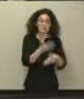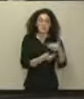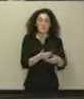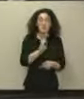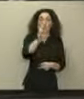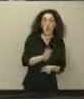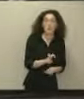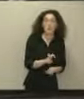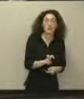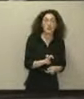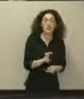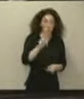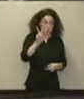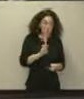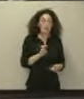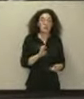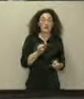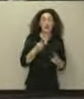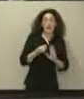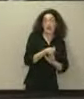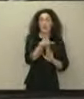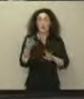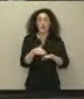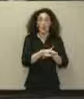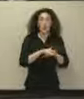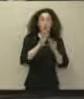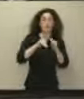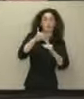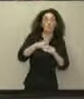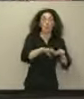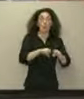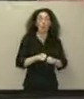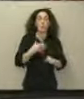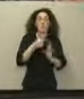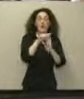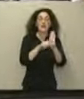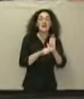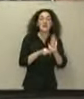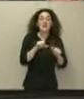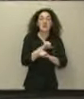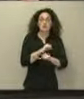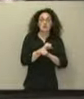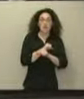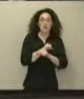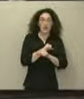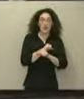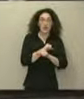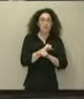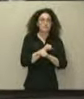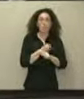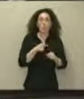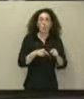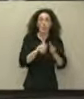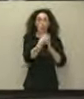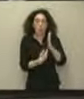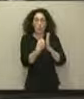útil tan útil para que los demás gobiernos que vengan en el futuro puedan desatascar esa lista de espera con una herramienta legal de la que ahora no se dispone lo que